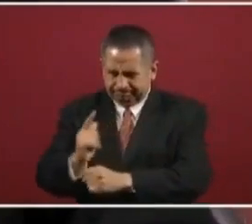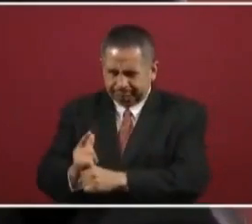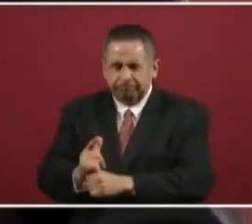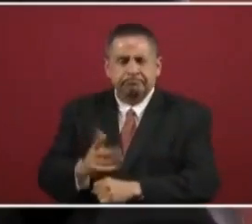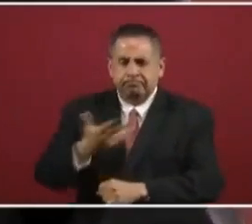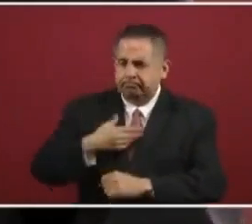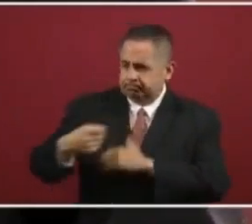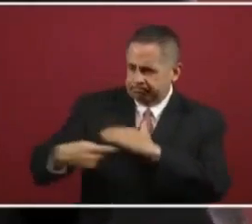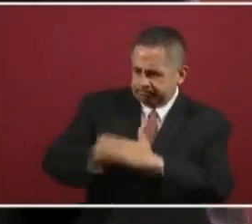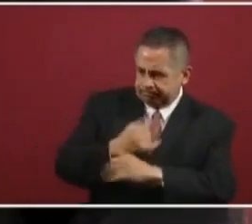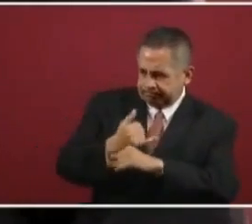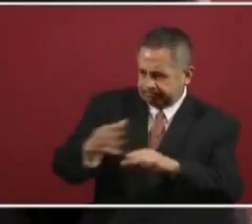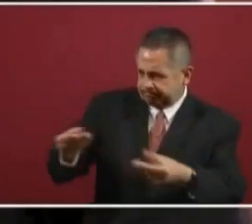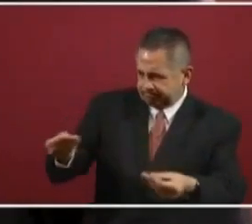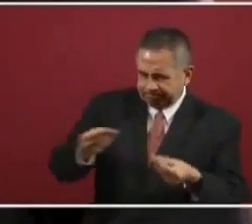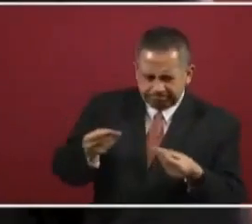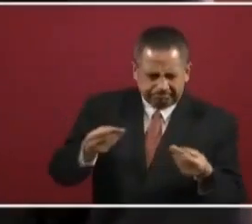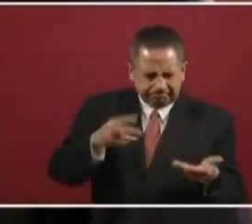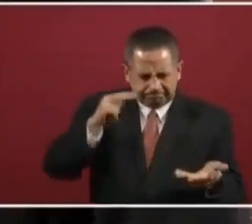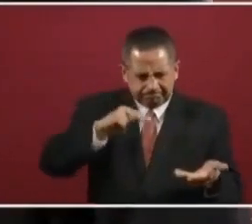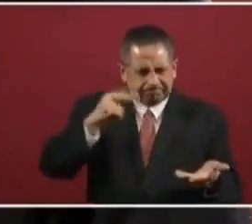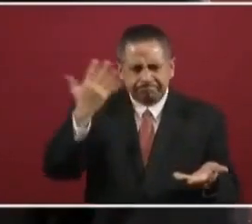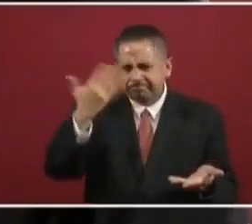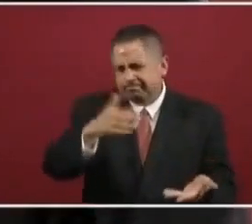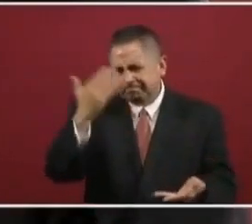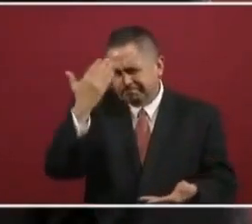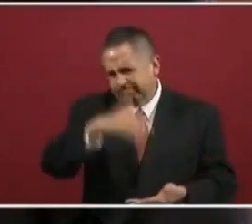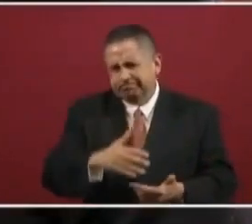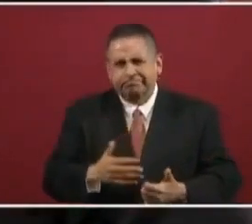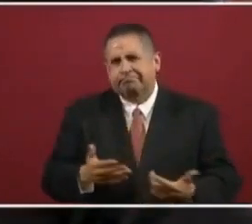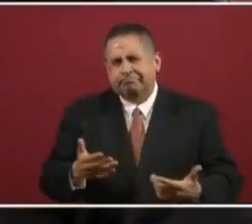más información entonces quieren